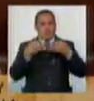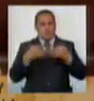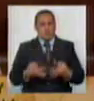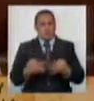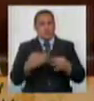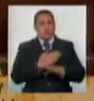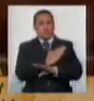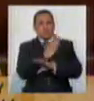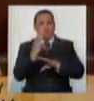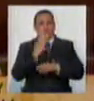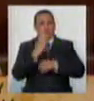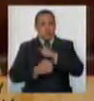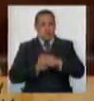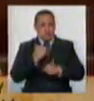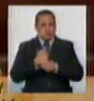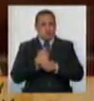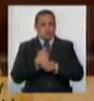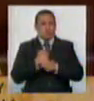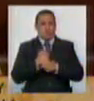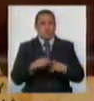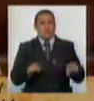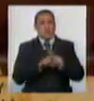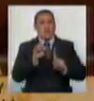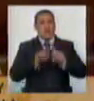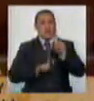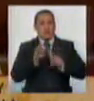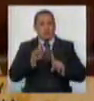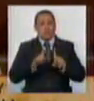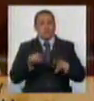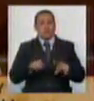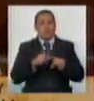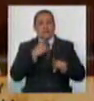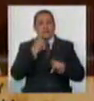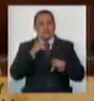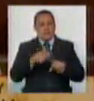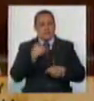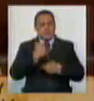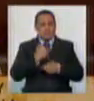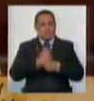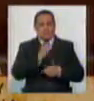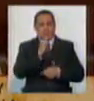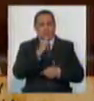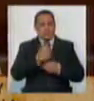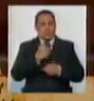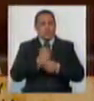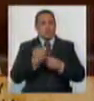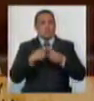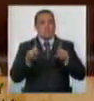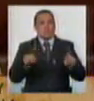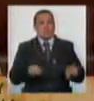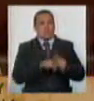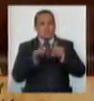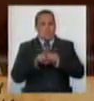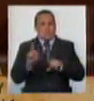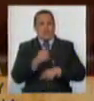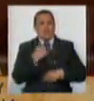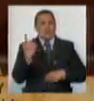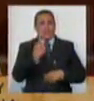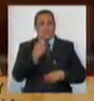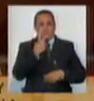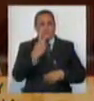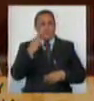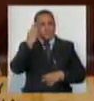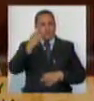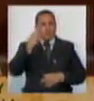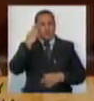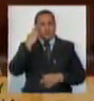en el tiempo previsto, hay otros que están en ejecución. Pero además, existen